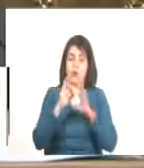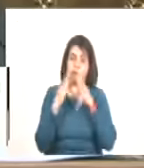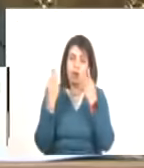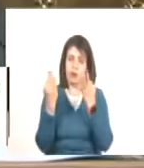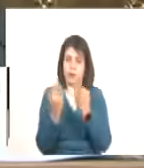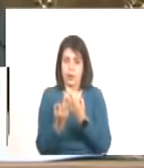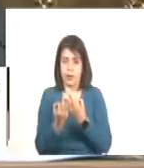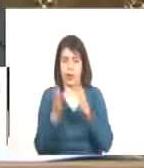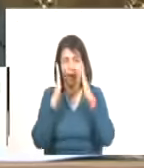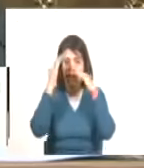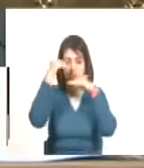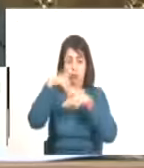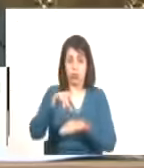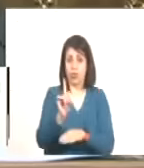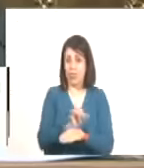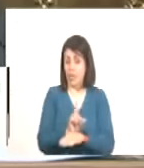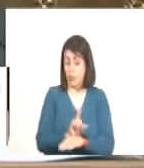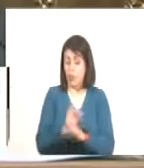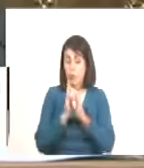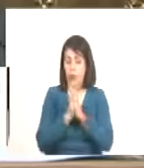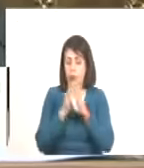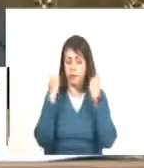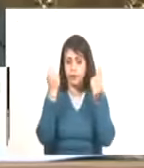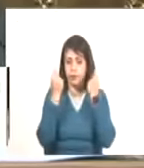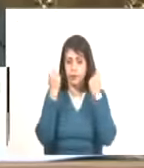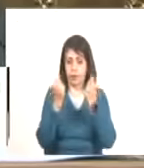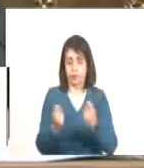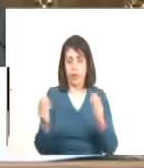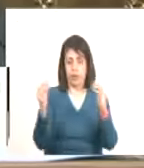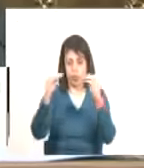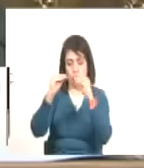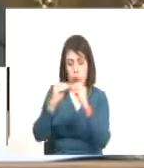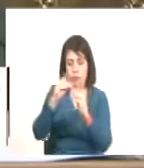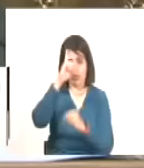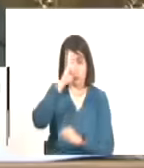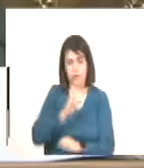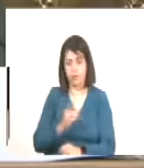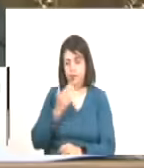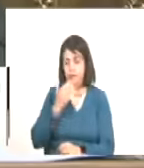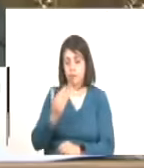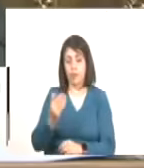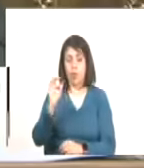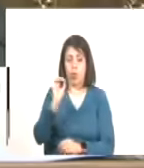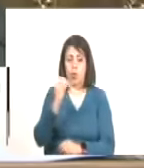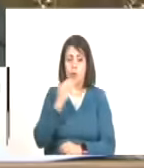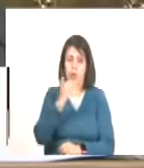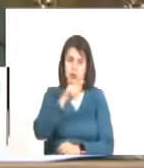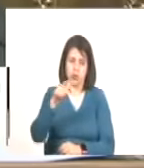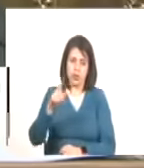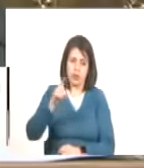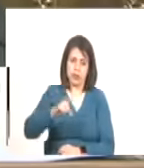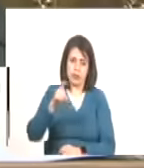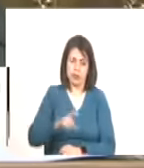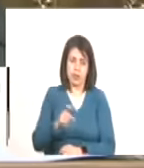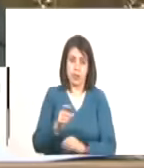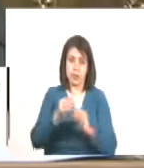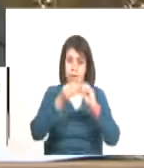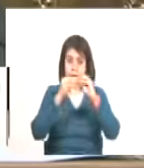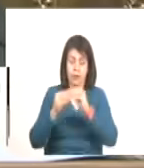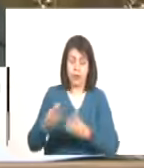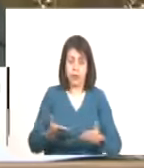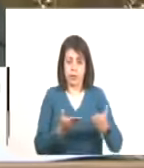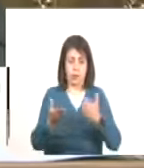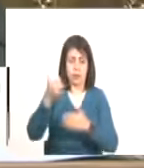familiares sean atendidos con prioridad, proporcionando aparatos adaptados a la discapacidad del solicitante o la solicitante. La instalación del